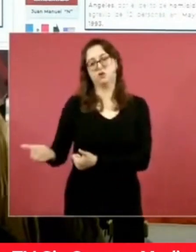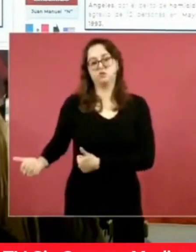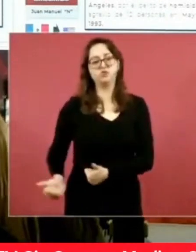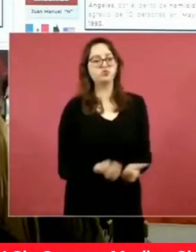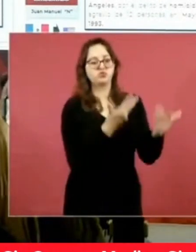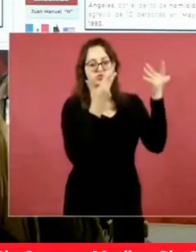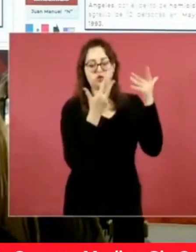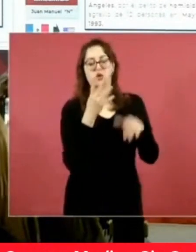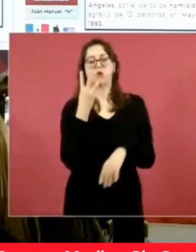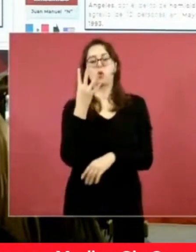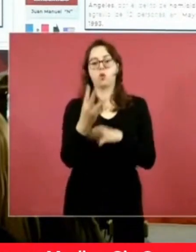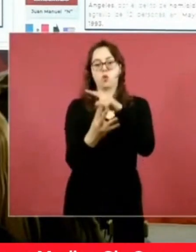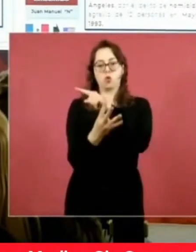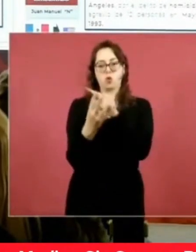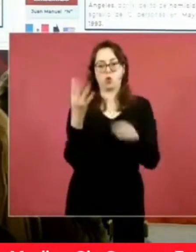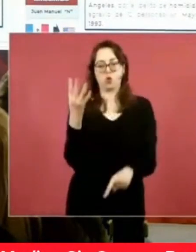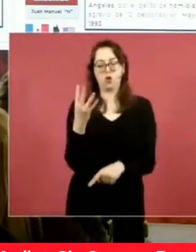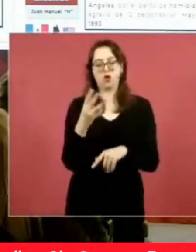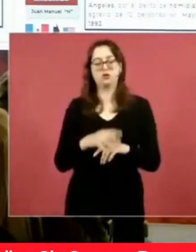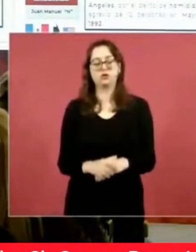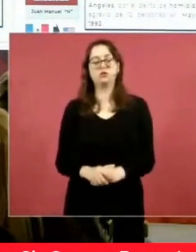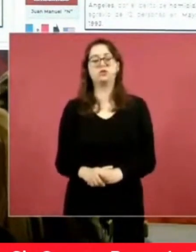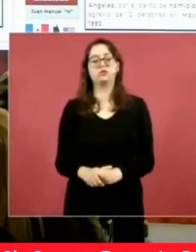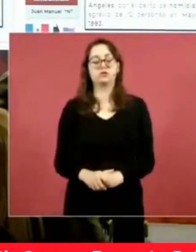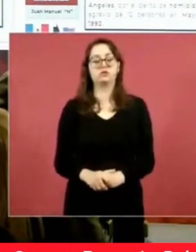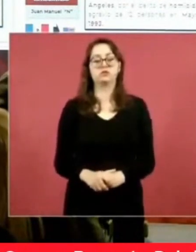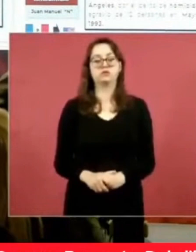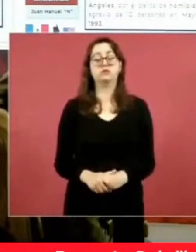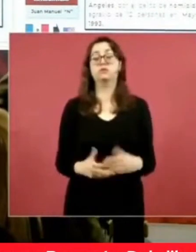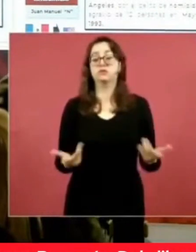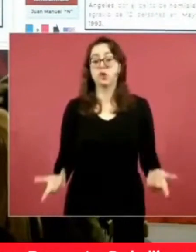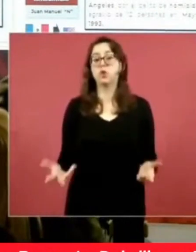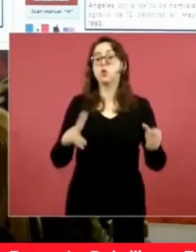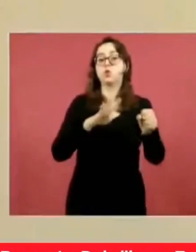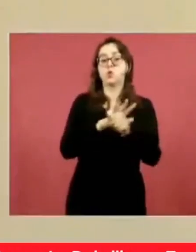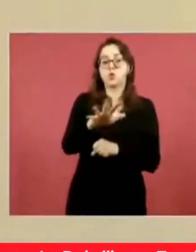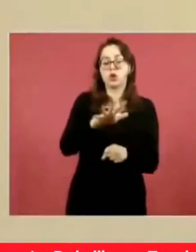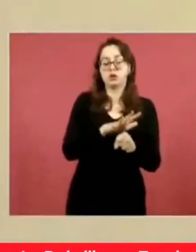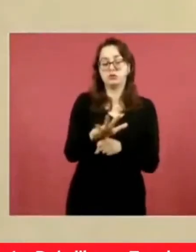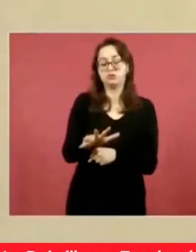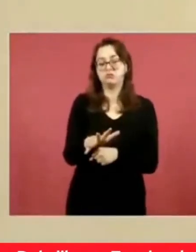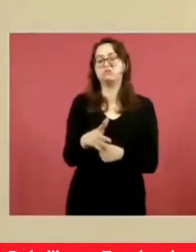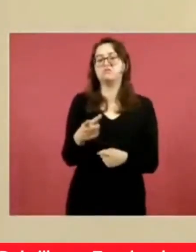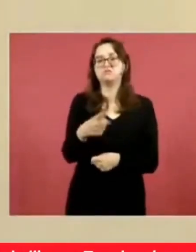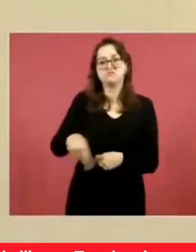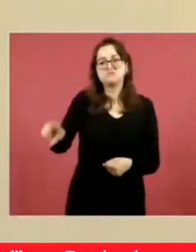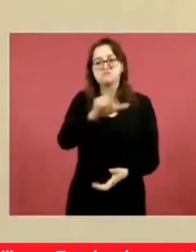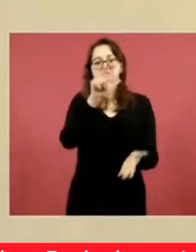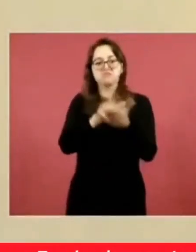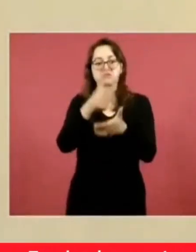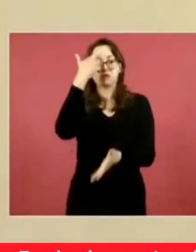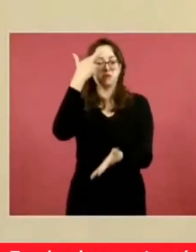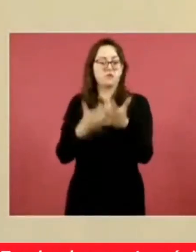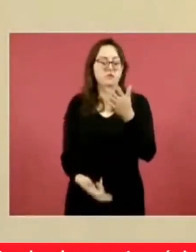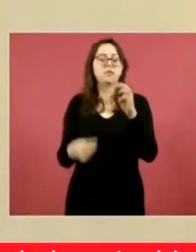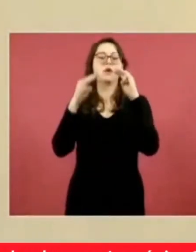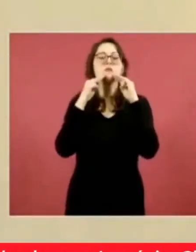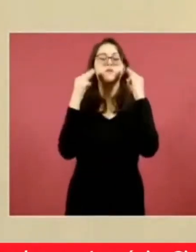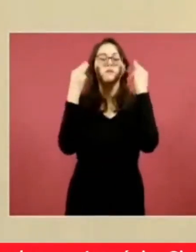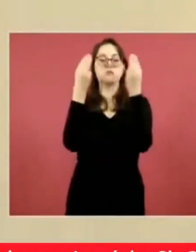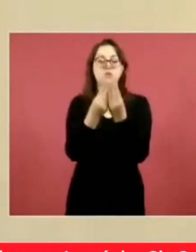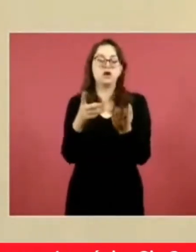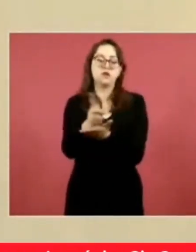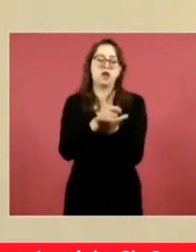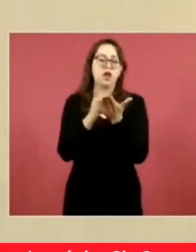eh los delitos por los que se acusa los extraditados principalmente asociación delictuosa contra la